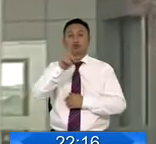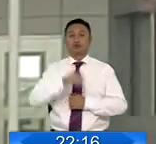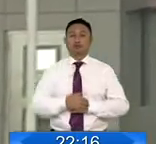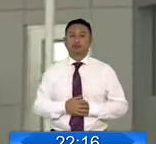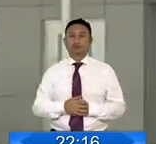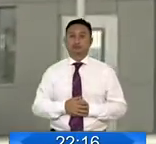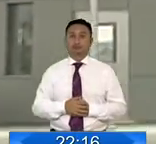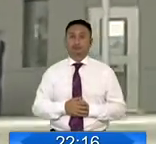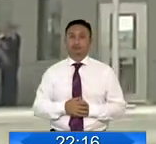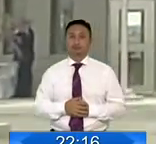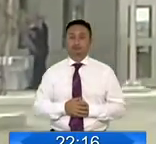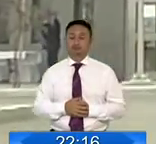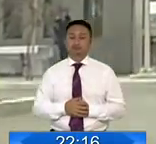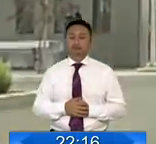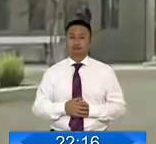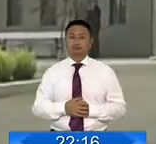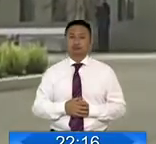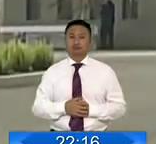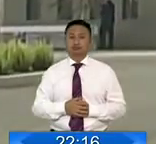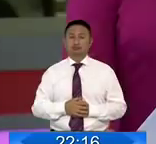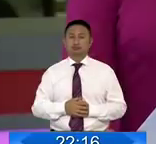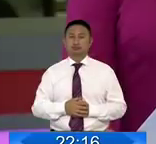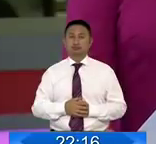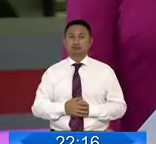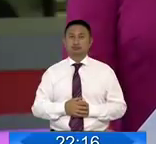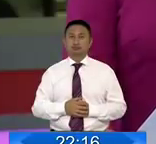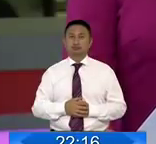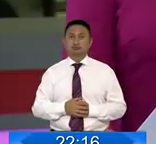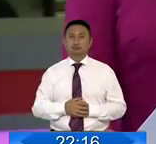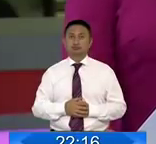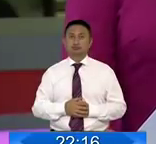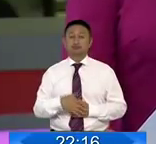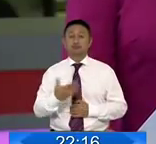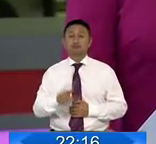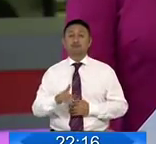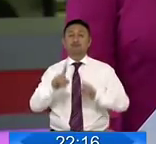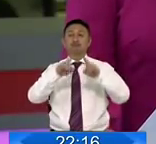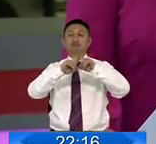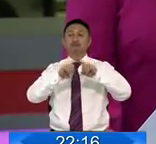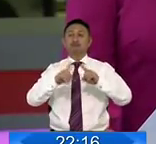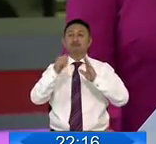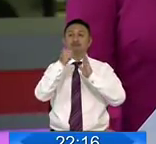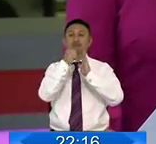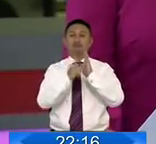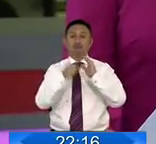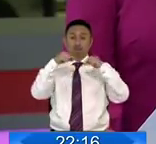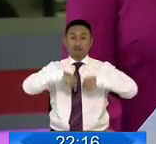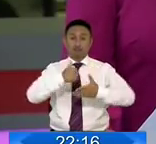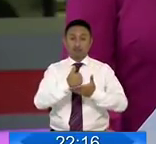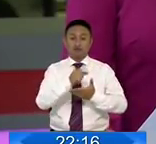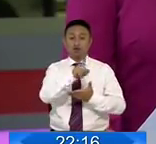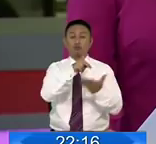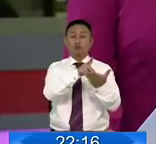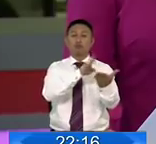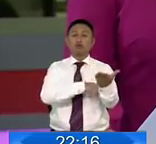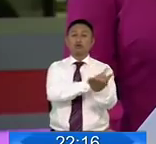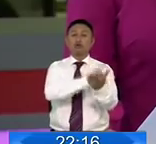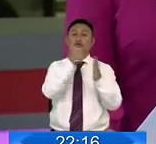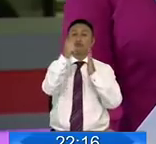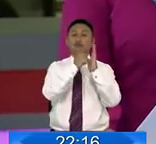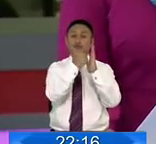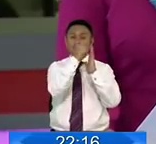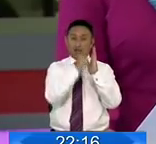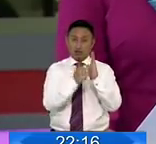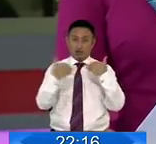En Quito informó Andrea Orbe. Varios artesanos del país se han beneficiado del proyecto Artesano Artista que